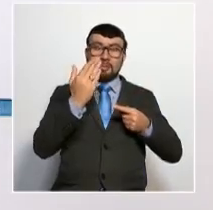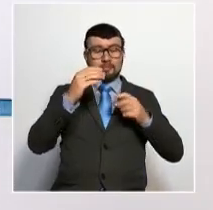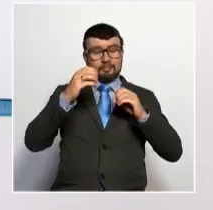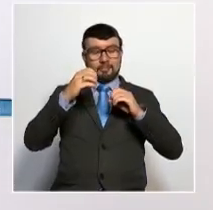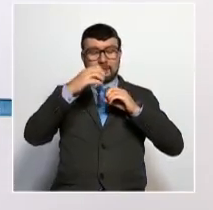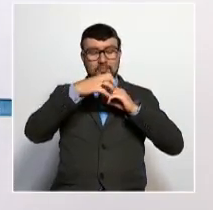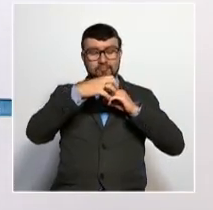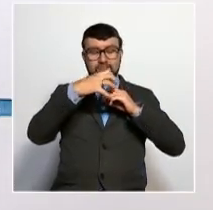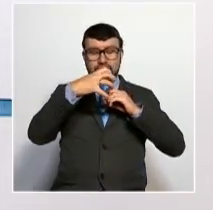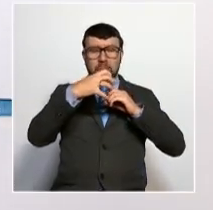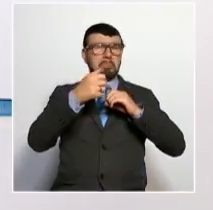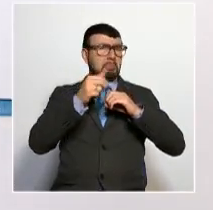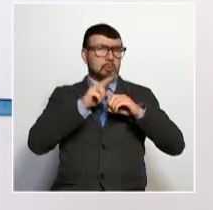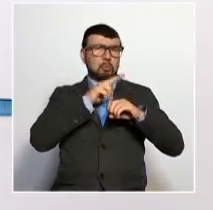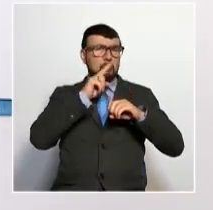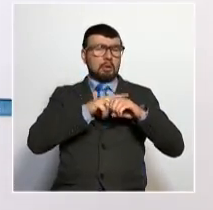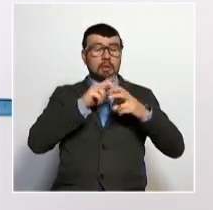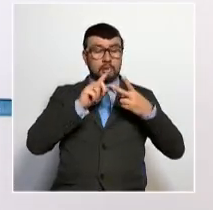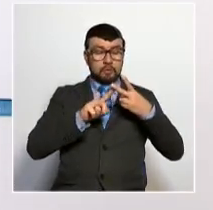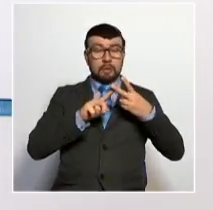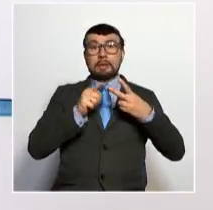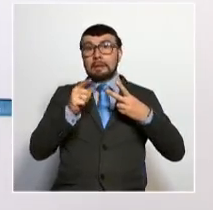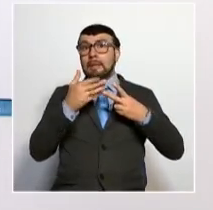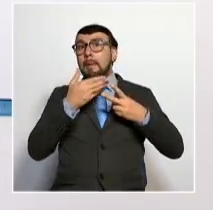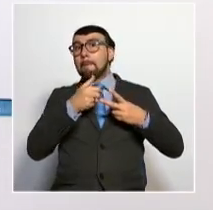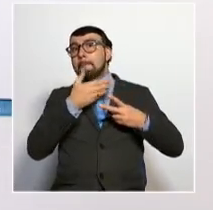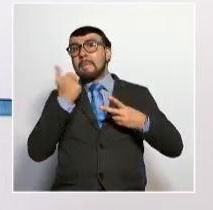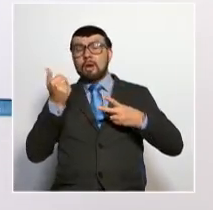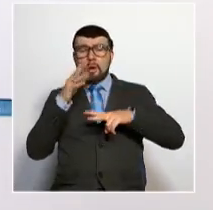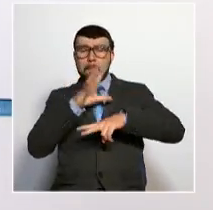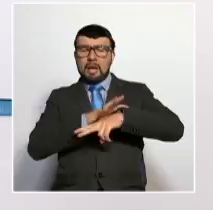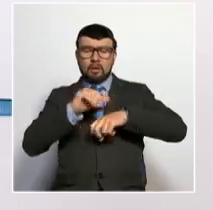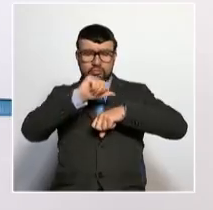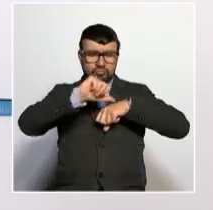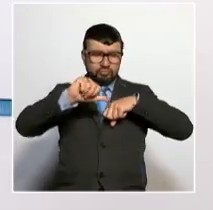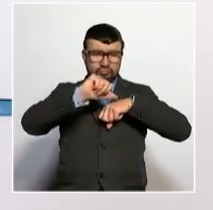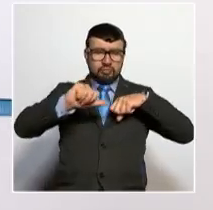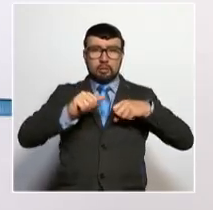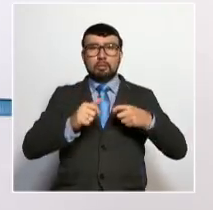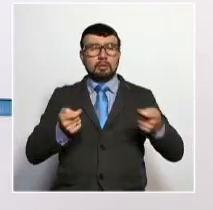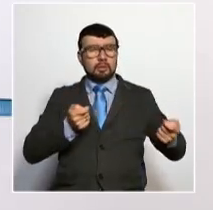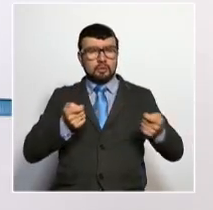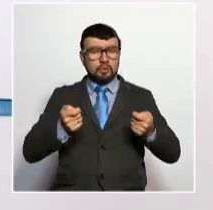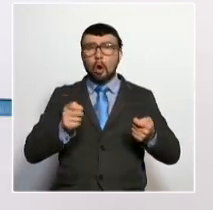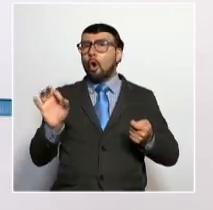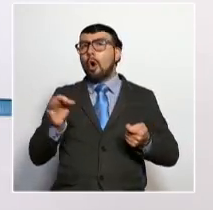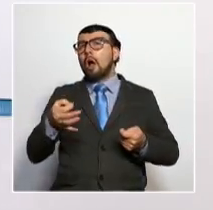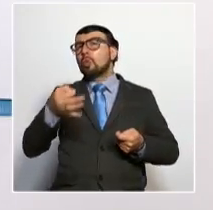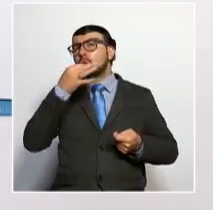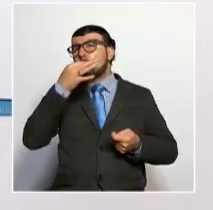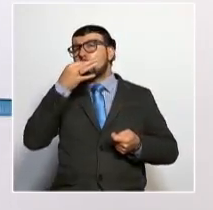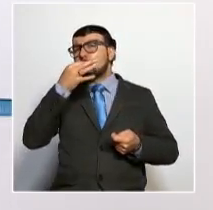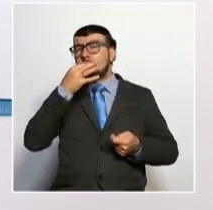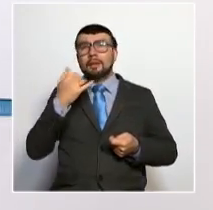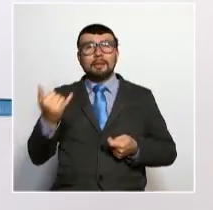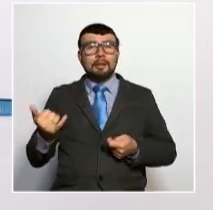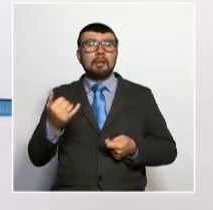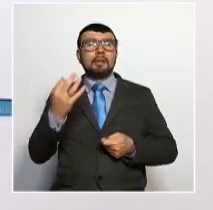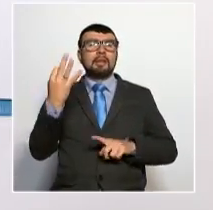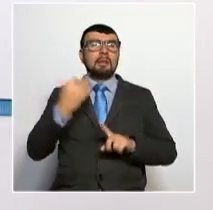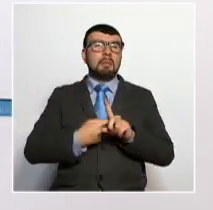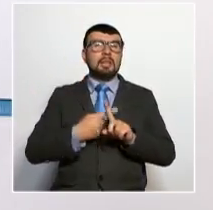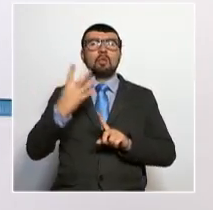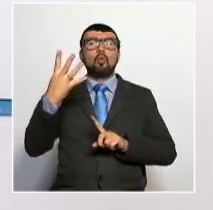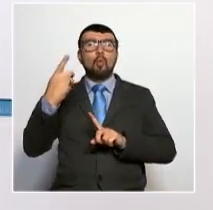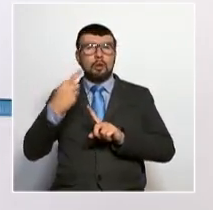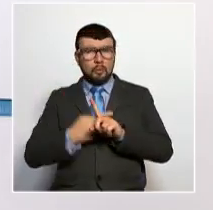requerir manejo médico. Los de manejo médico simplemente se manejan con pastas de planificar por cerca de 3 a 4 meses y